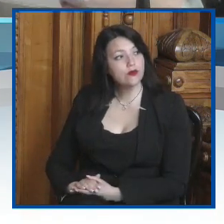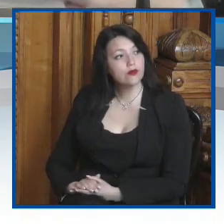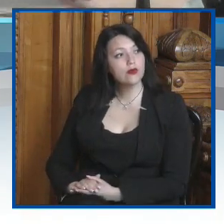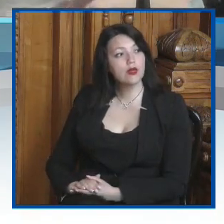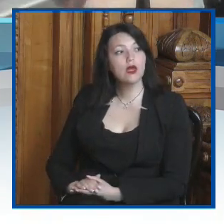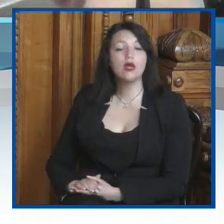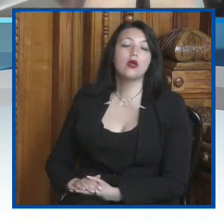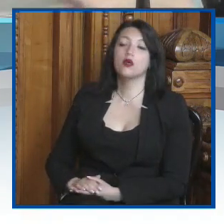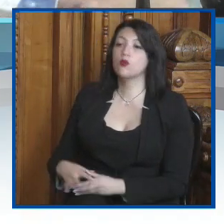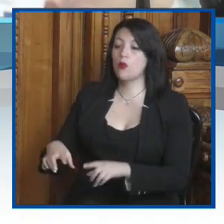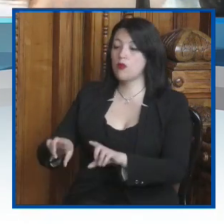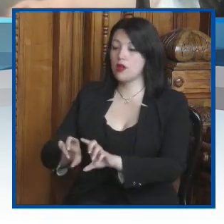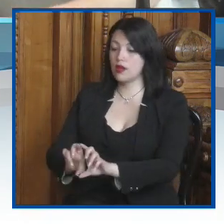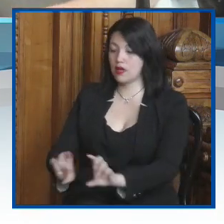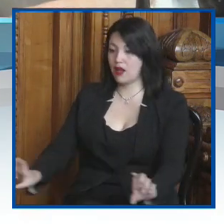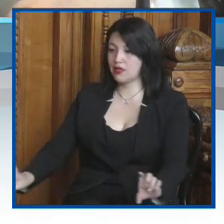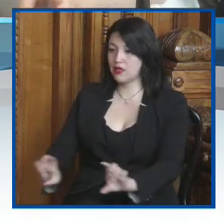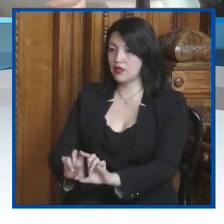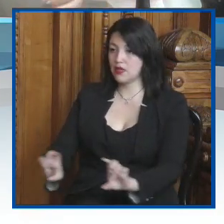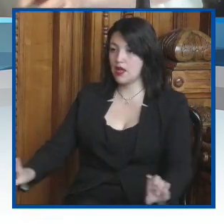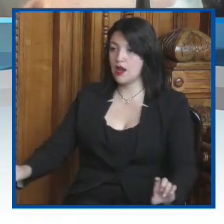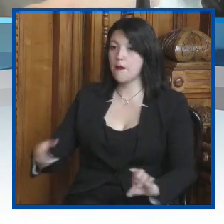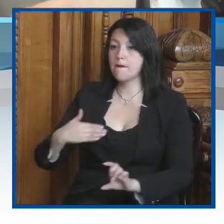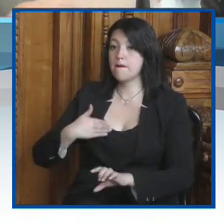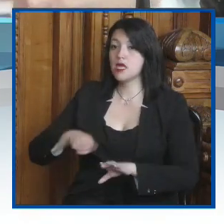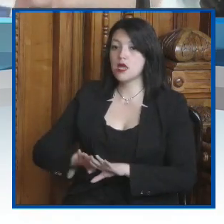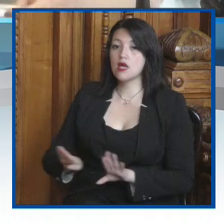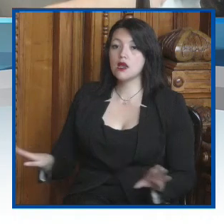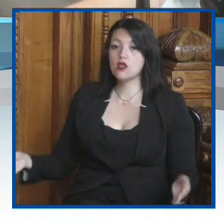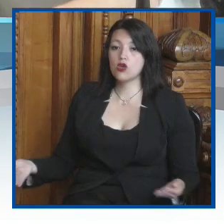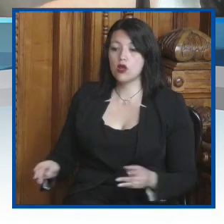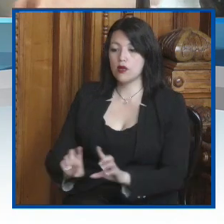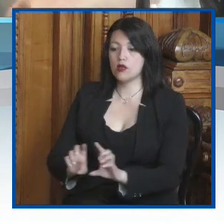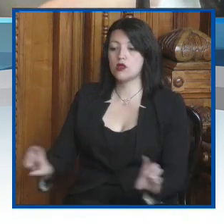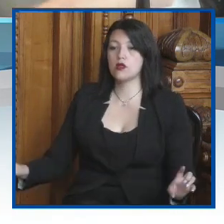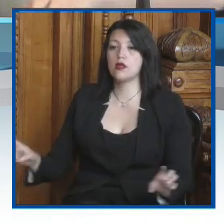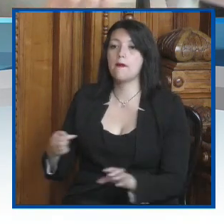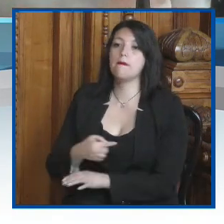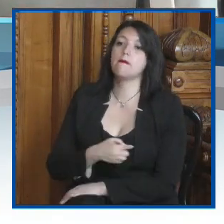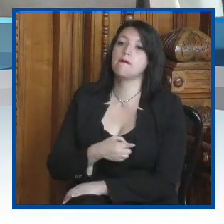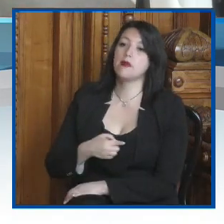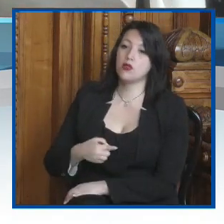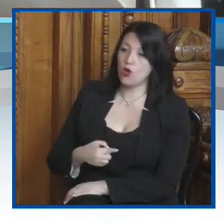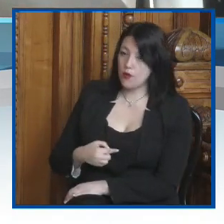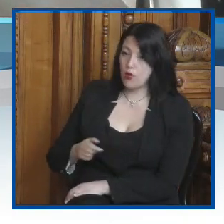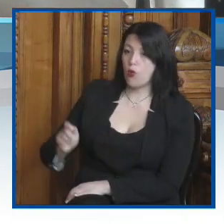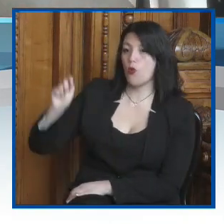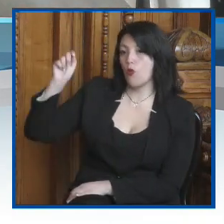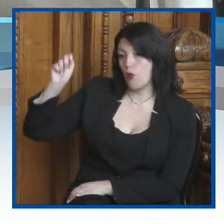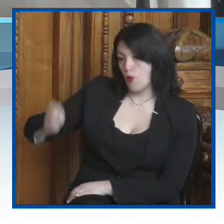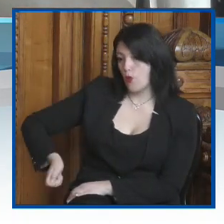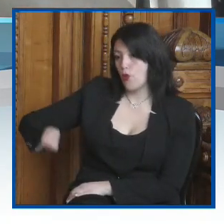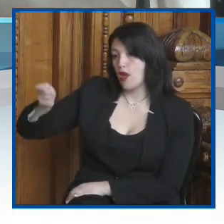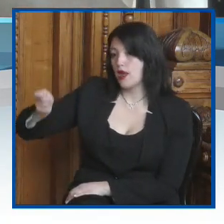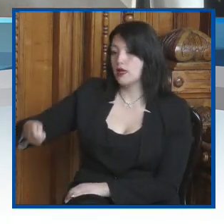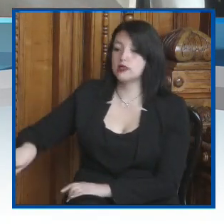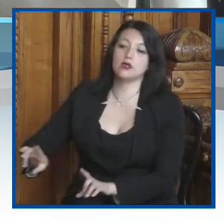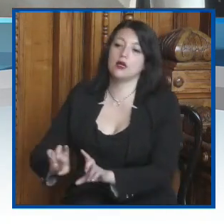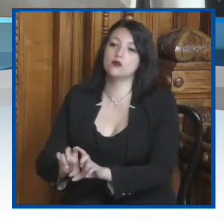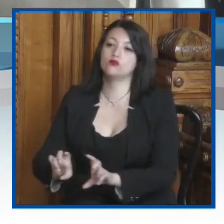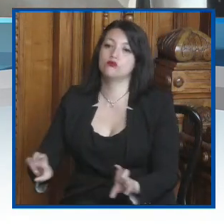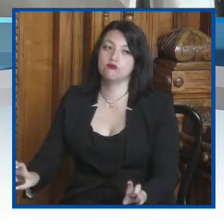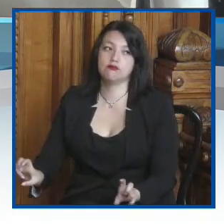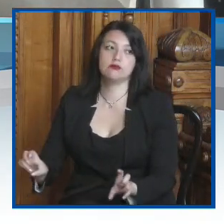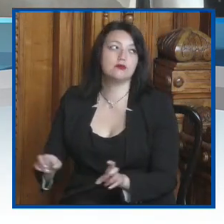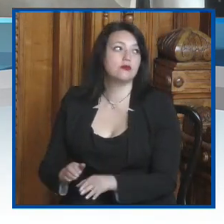carteles. Entonces, en mi escritorio hay un cartel que tiene mi nombre que dice jueza. En el escritorio del fiscal hay un cartel que